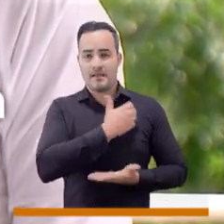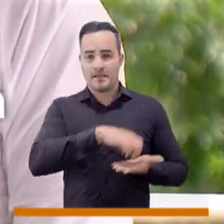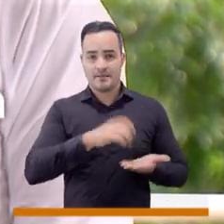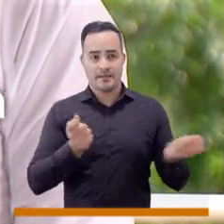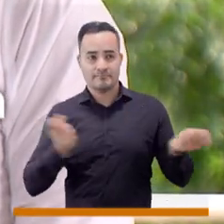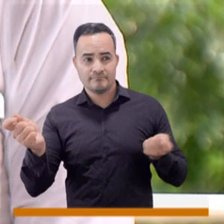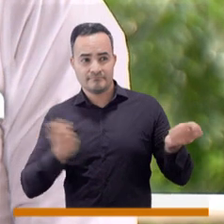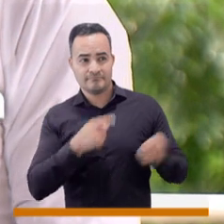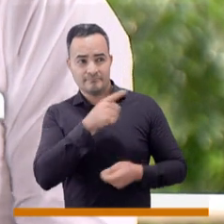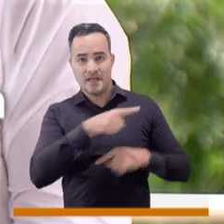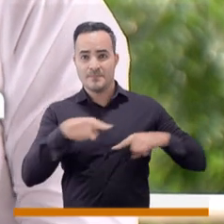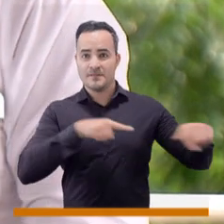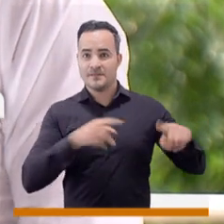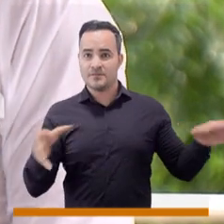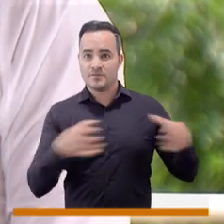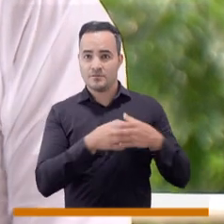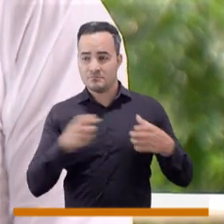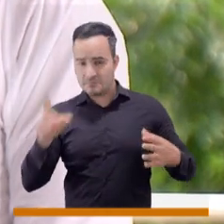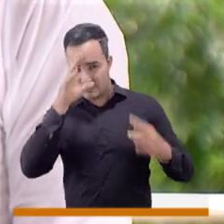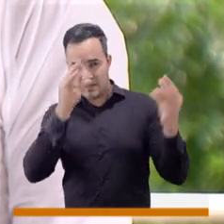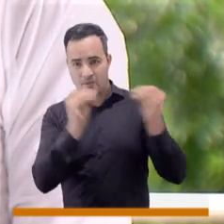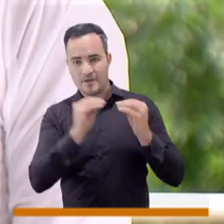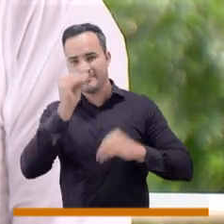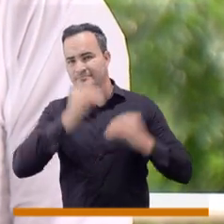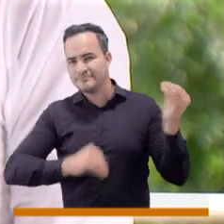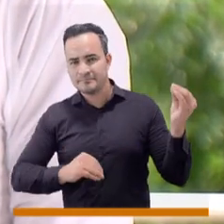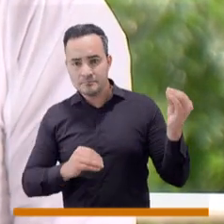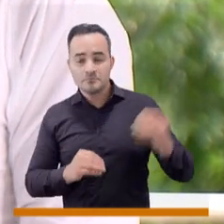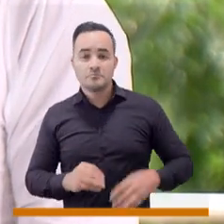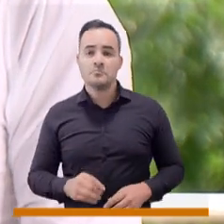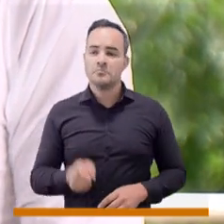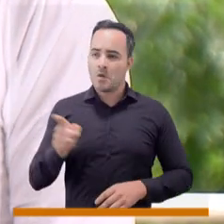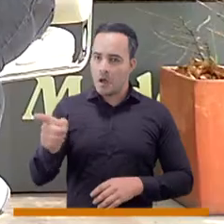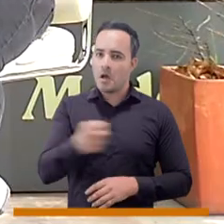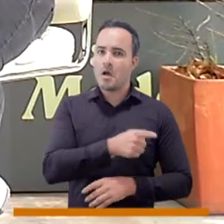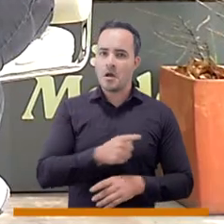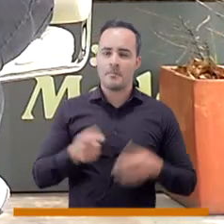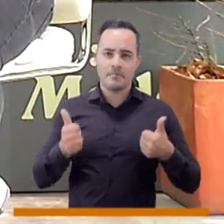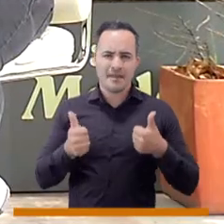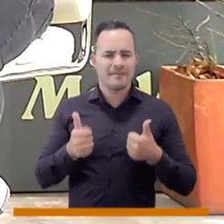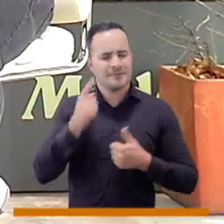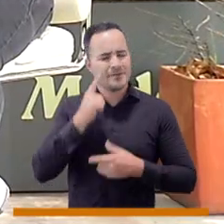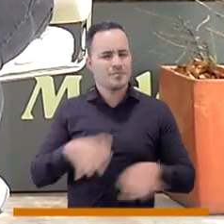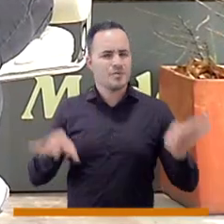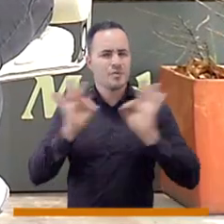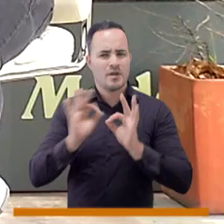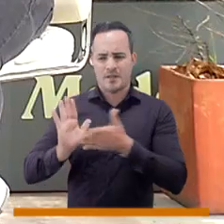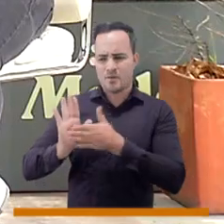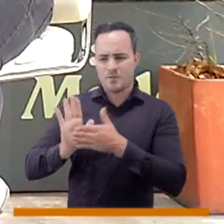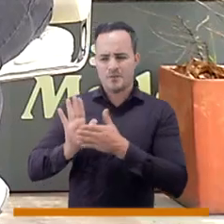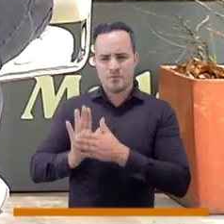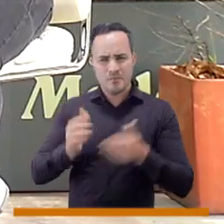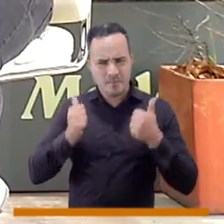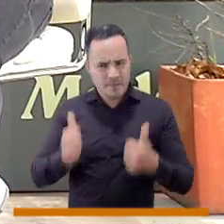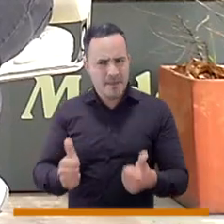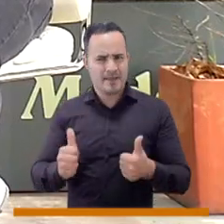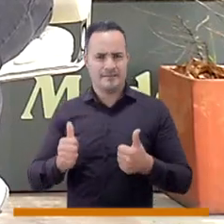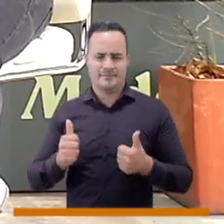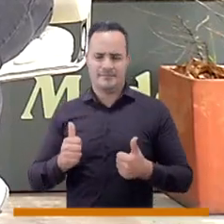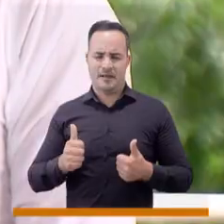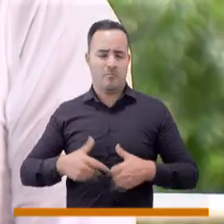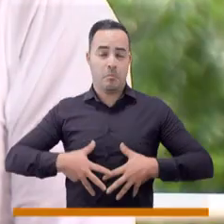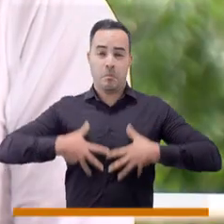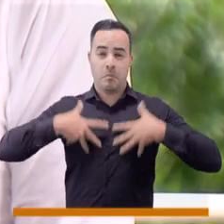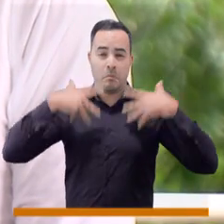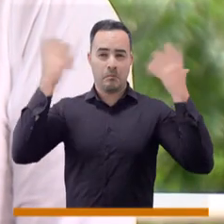esta administración. Pero yo creo que la responsabilidad está, Catherine, en que seamos mesurados con los argumentos, no es atacar a las personas, sino identificar que si